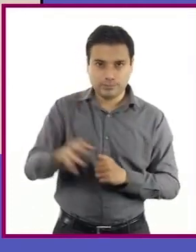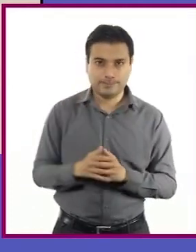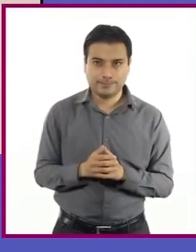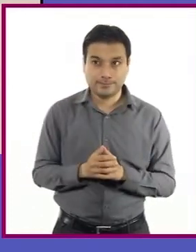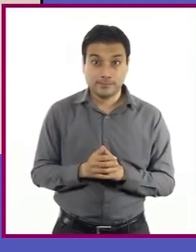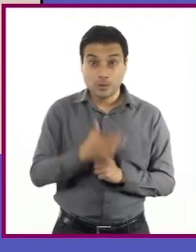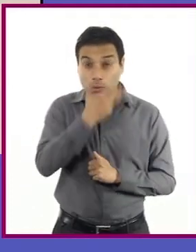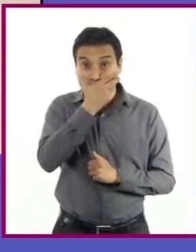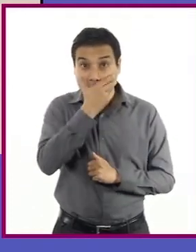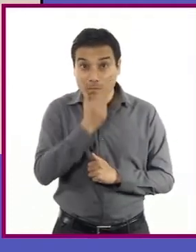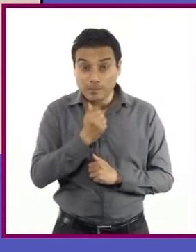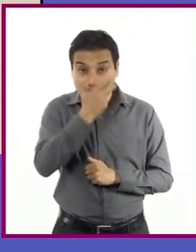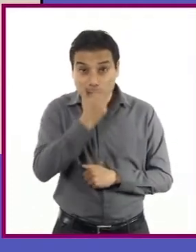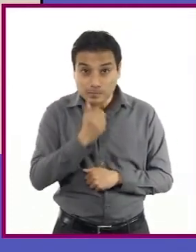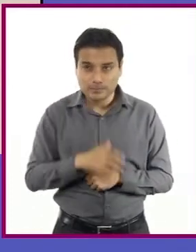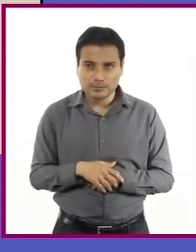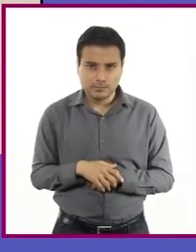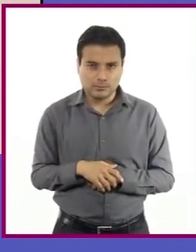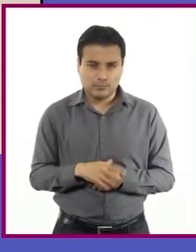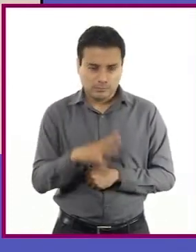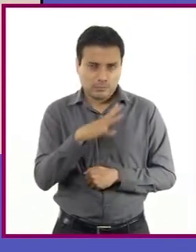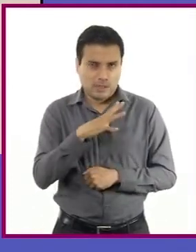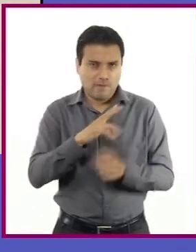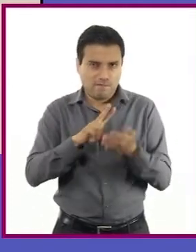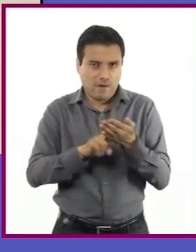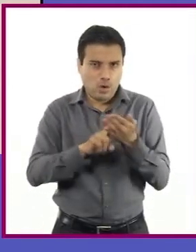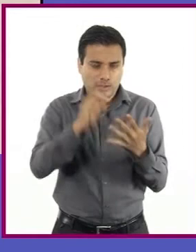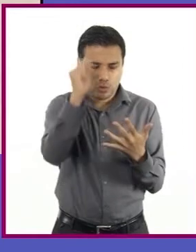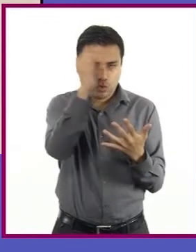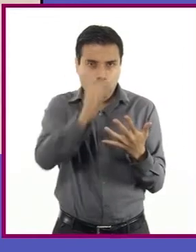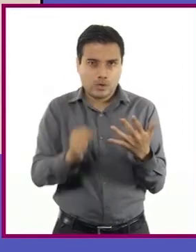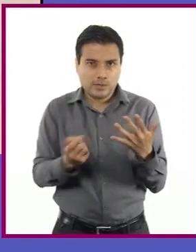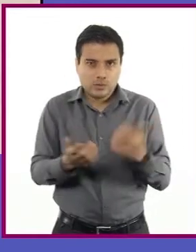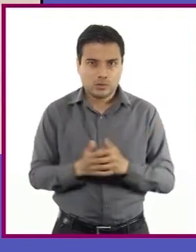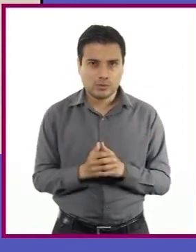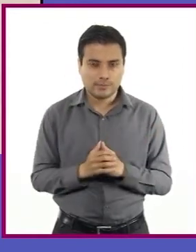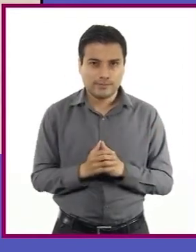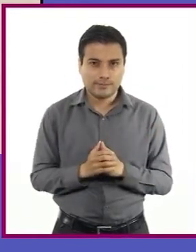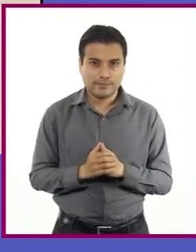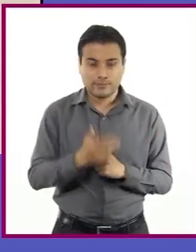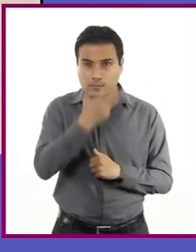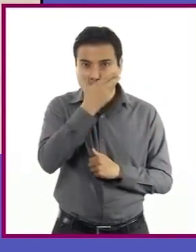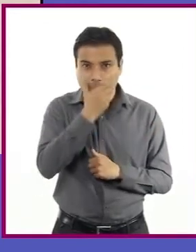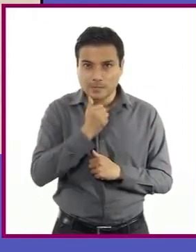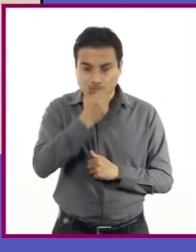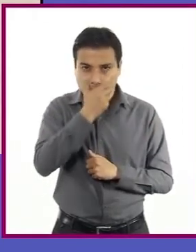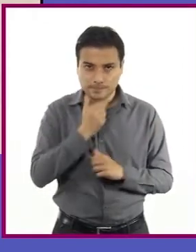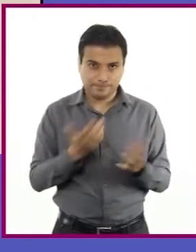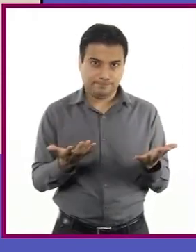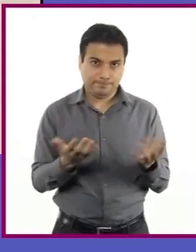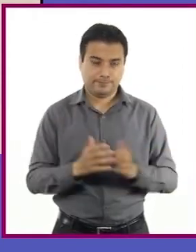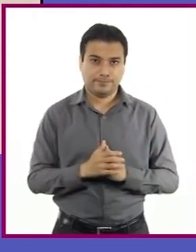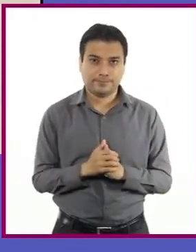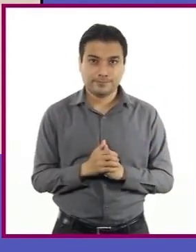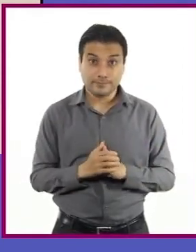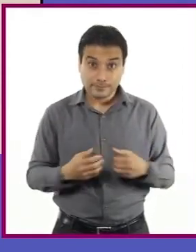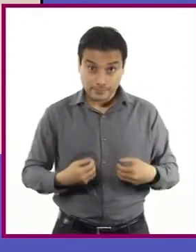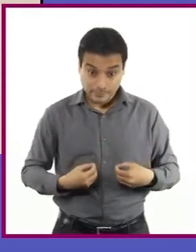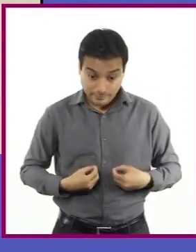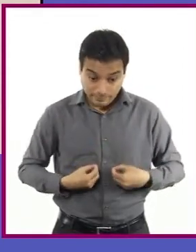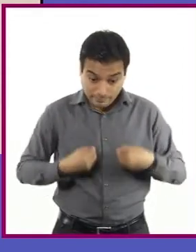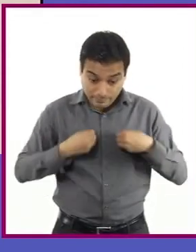tienen nombre ante los principios. Los hombres son el hombre. La vida humana es